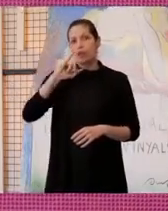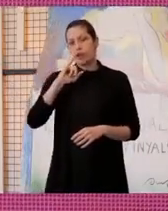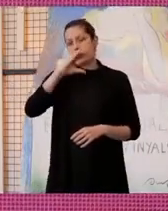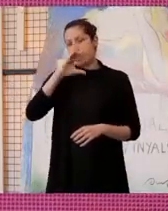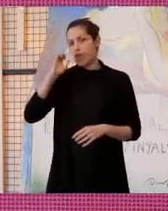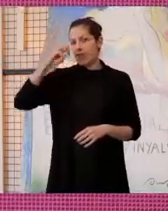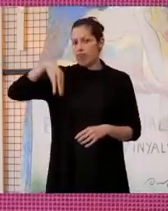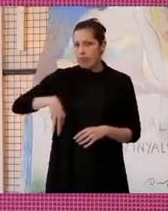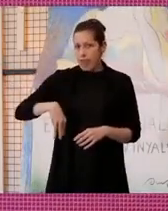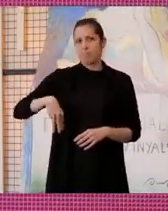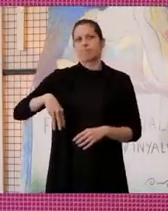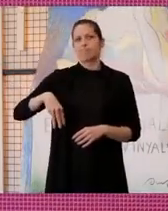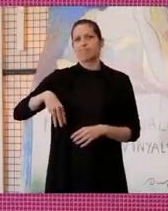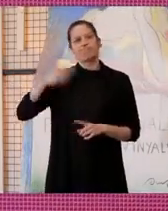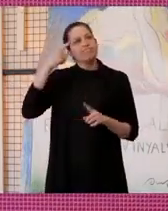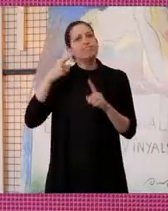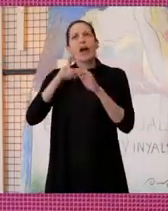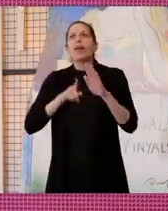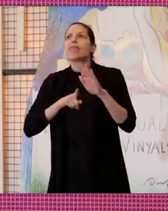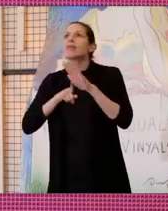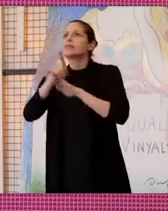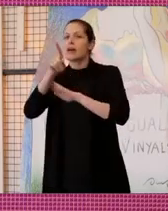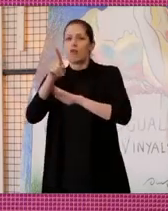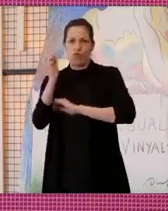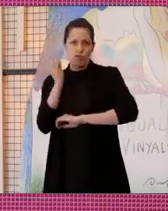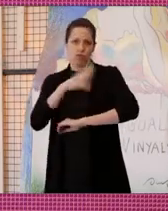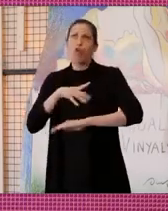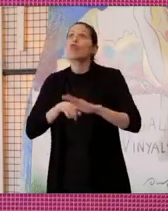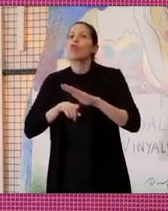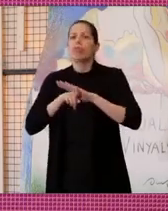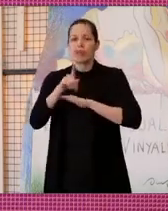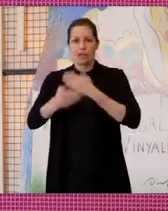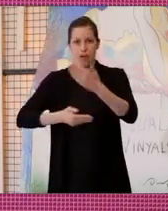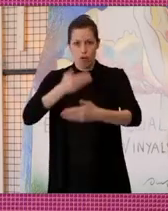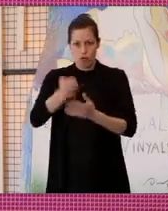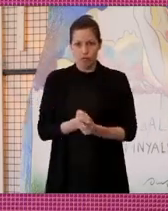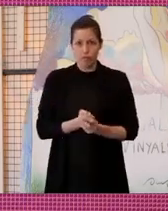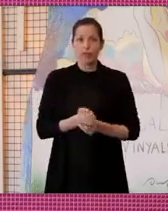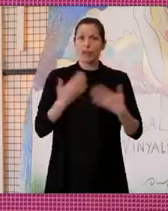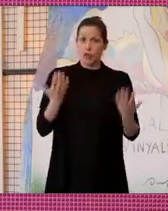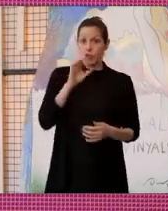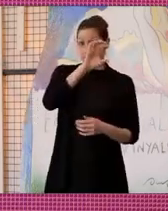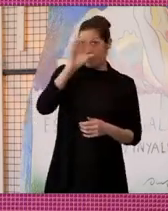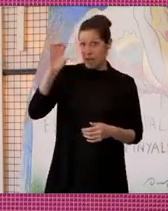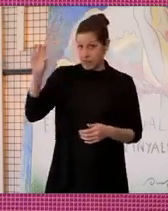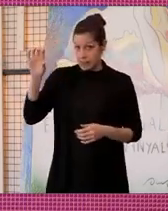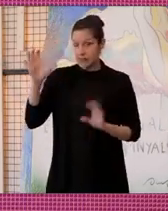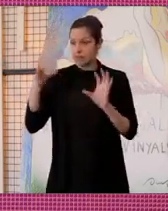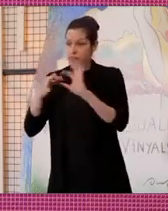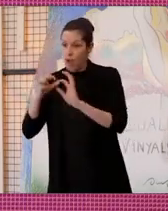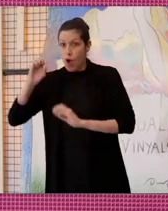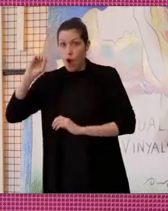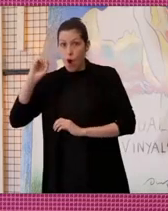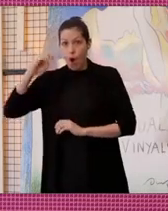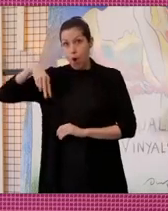o sea conseguía el dinero en los países miembros de la ONU ricos y gastaba